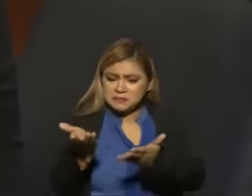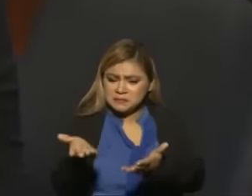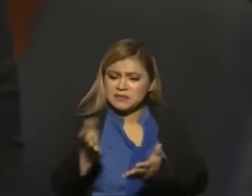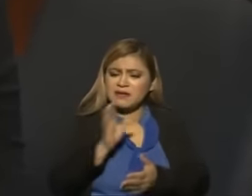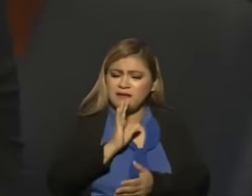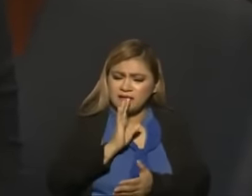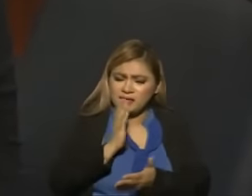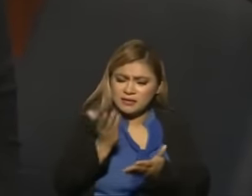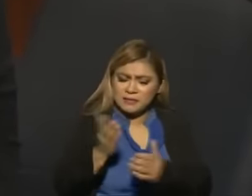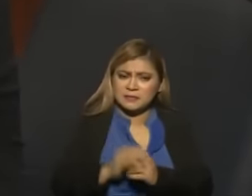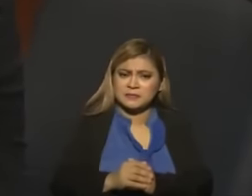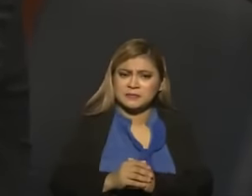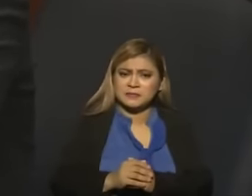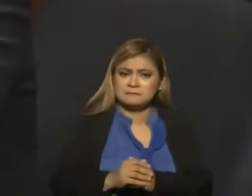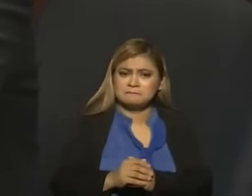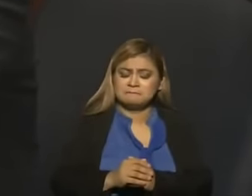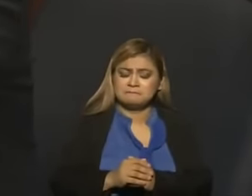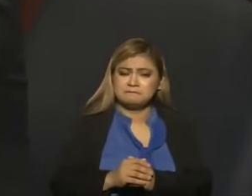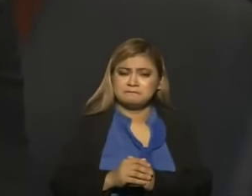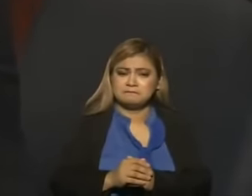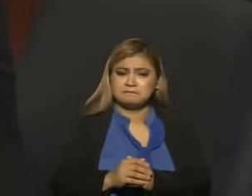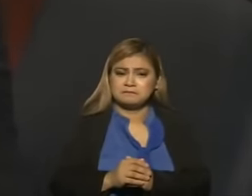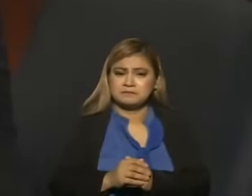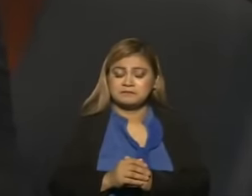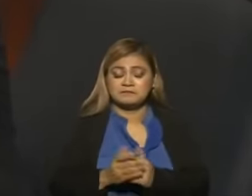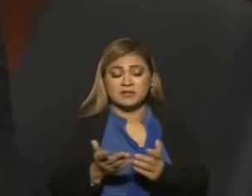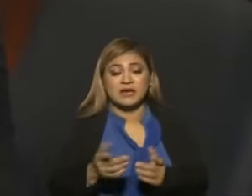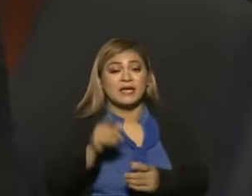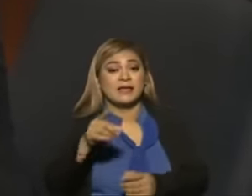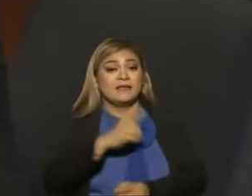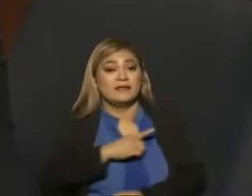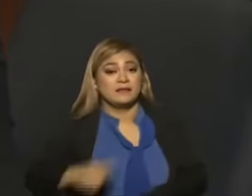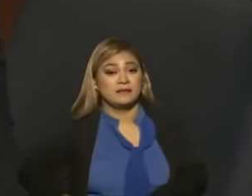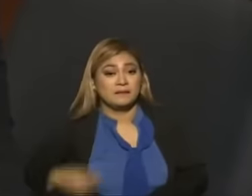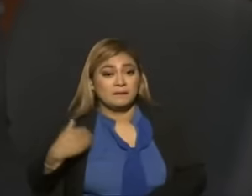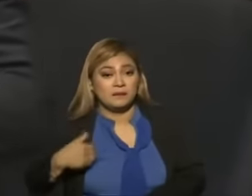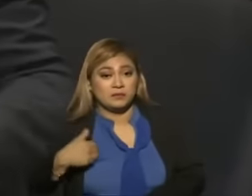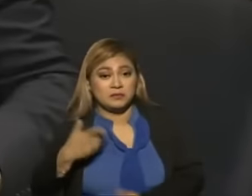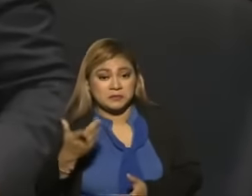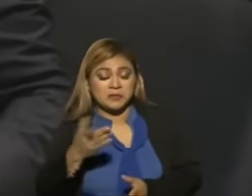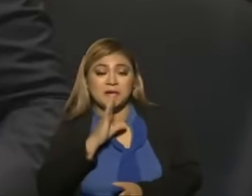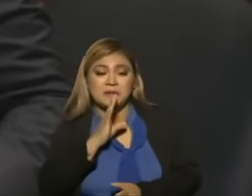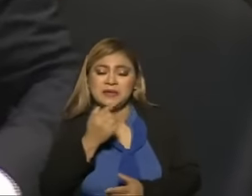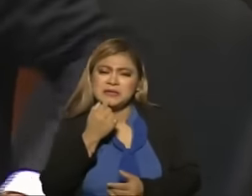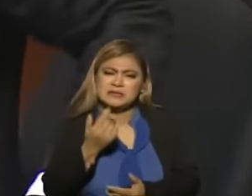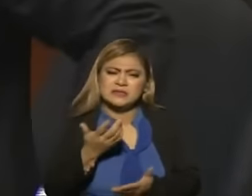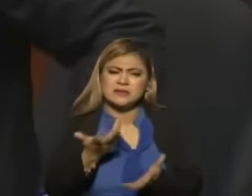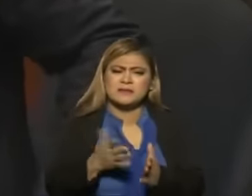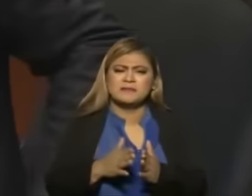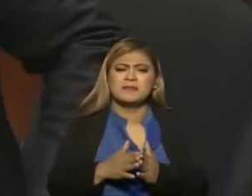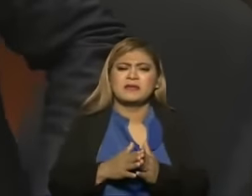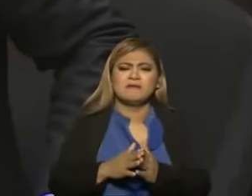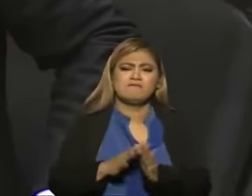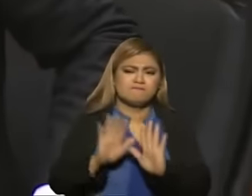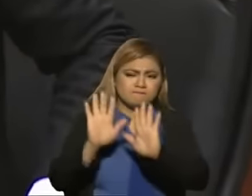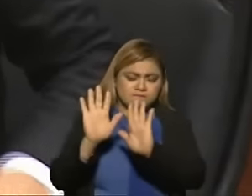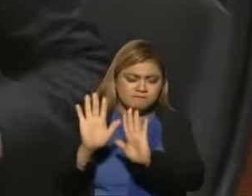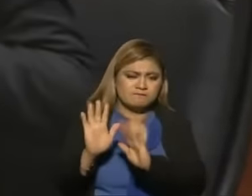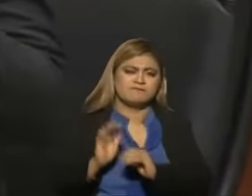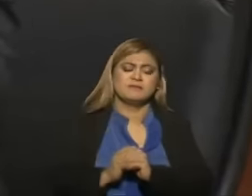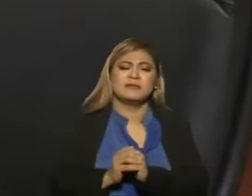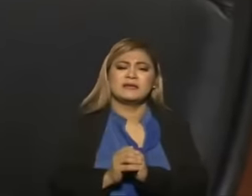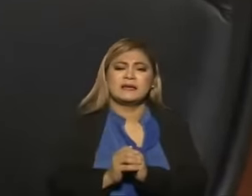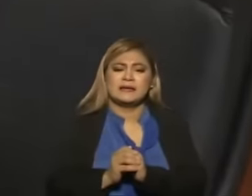no me pueden responder. Pero en otras latitudes, cuando se practica